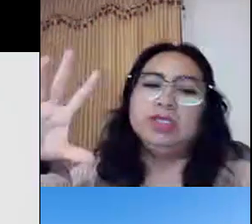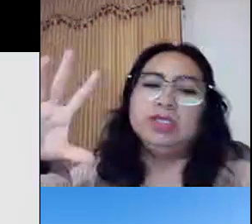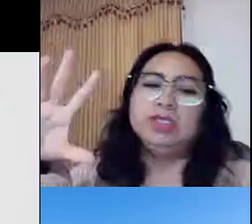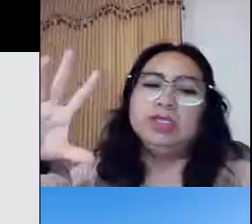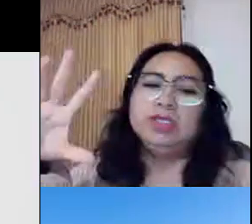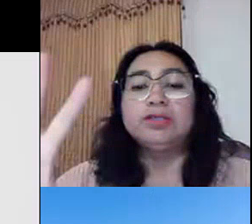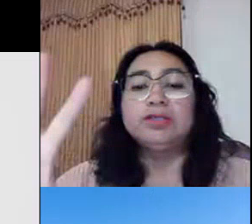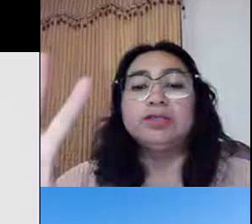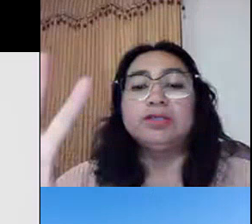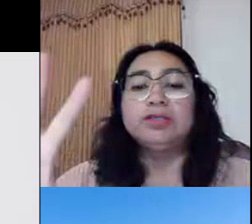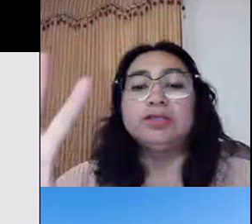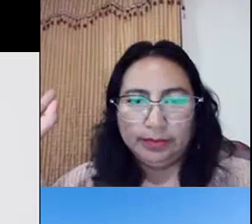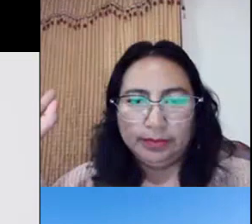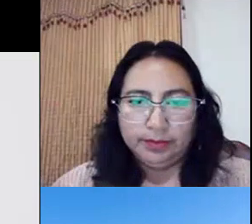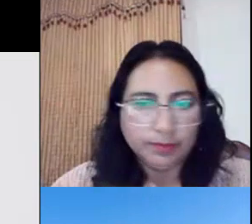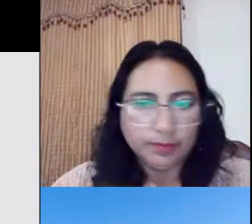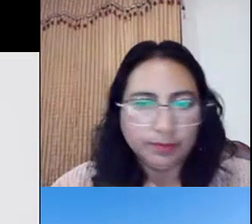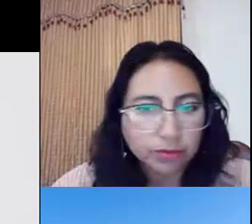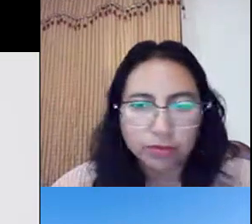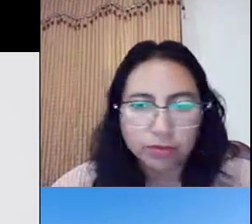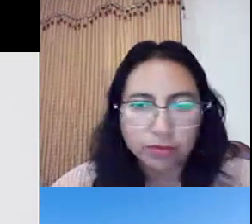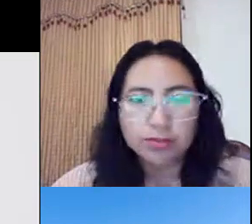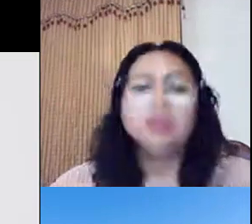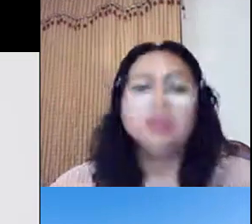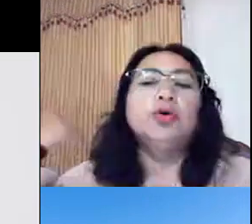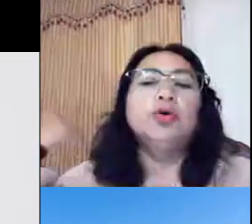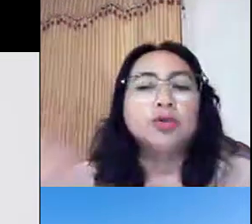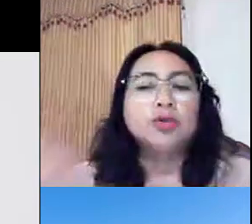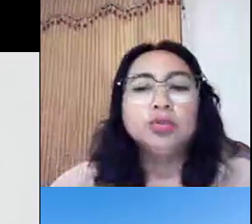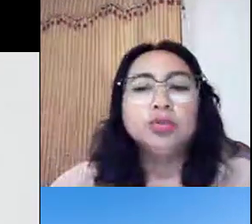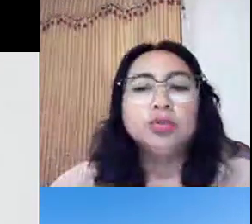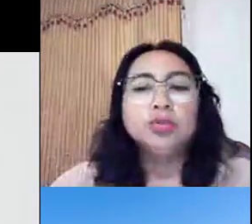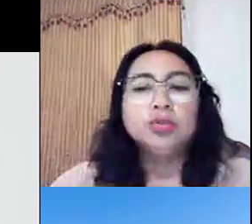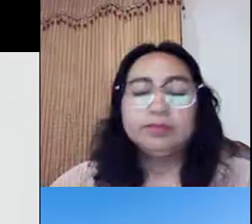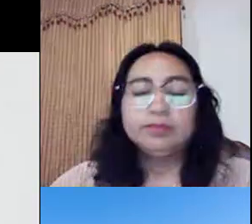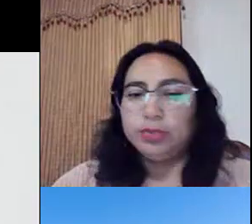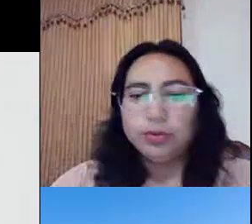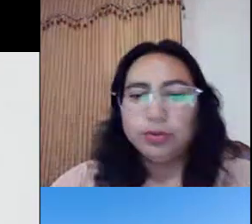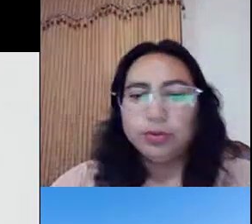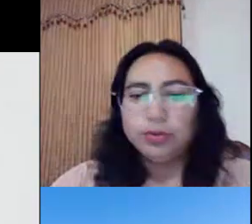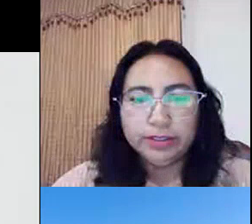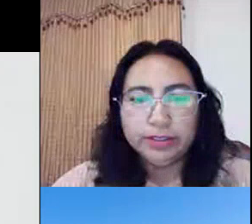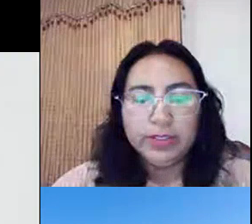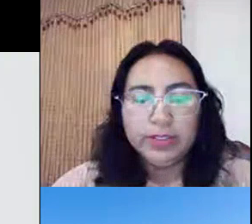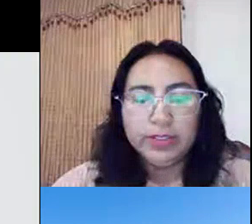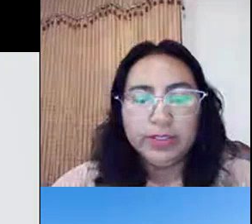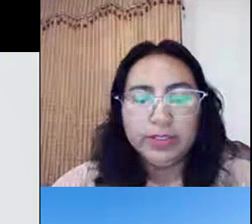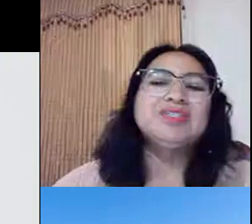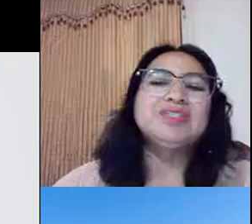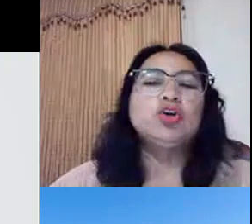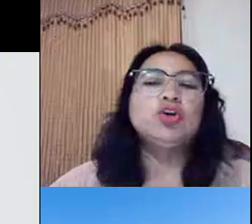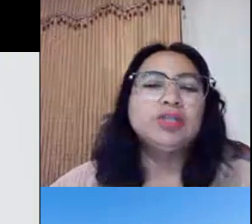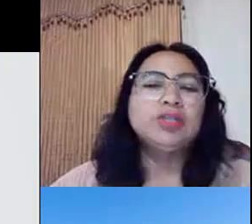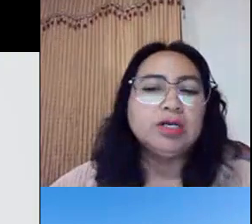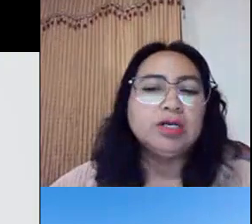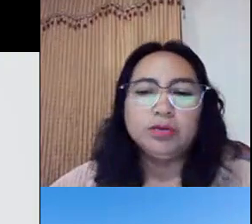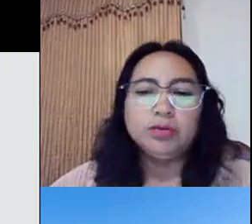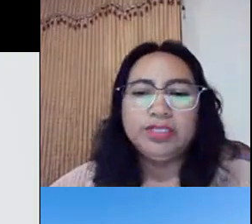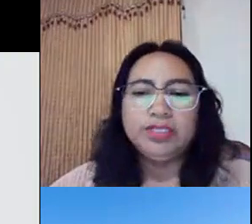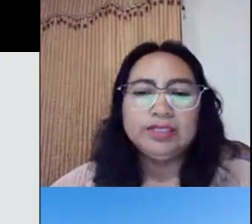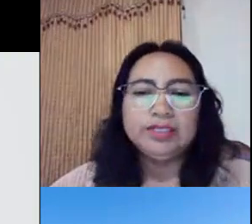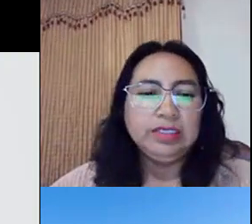me van a poner en metros, por ejemplo. Y no está correcto. O en segundos. que tampoco está correcto. Entonces vamos a ver cómo